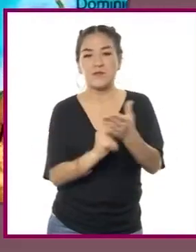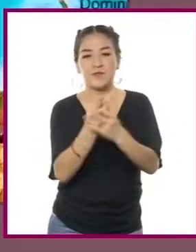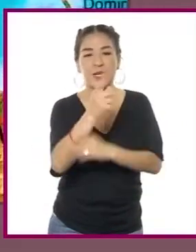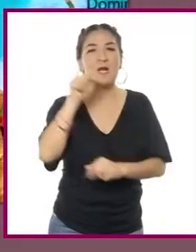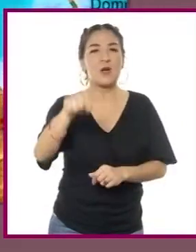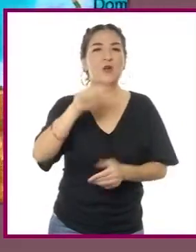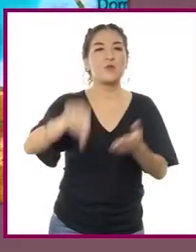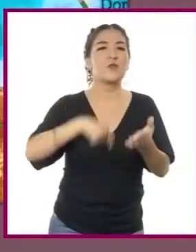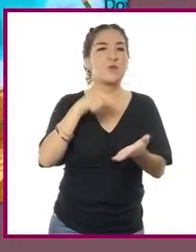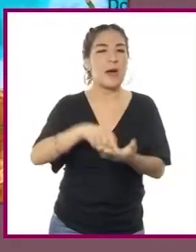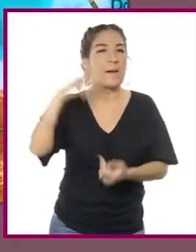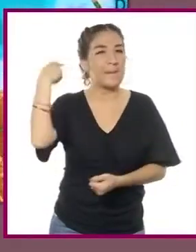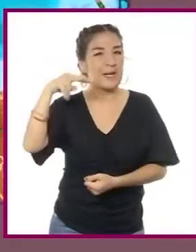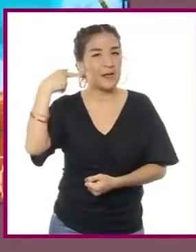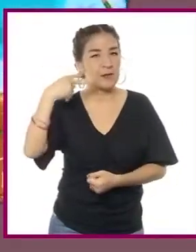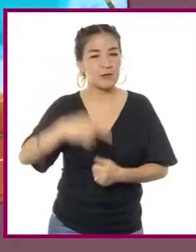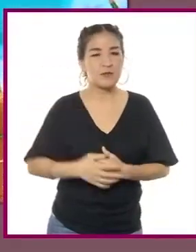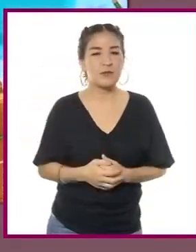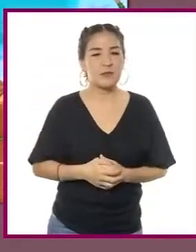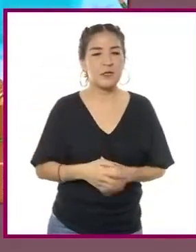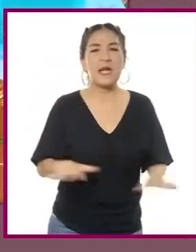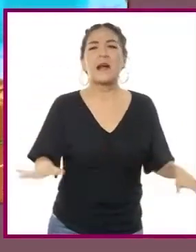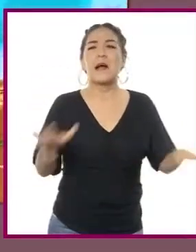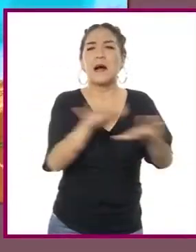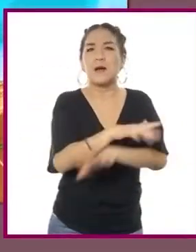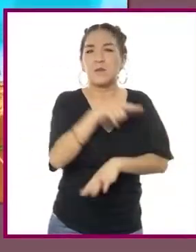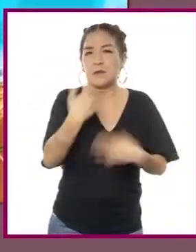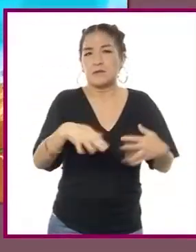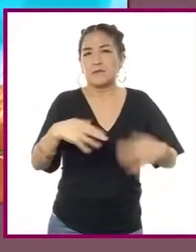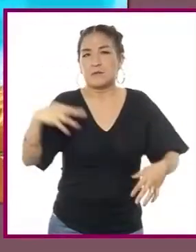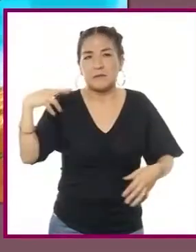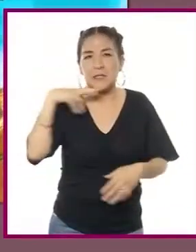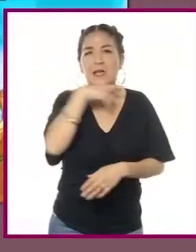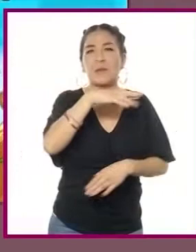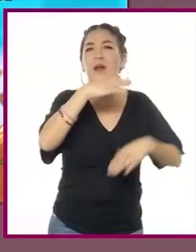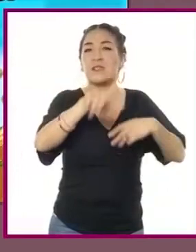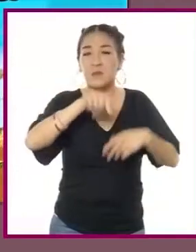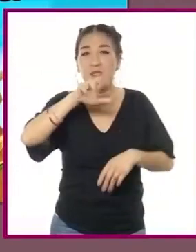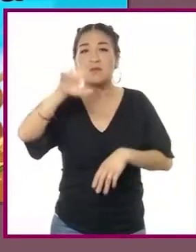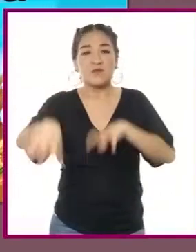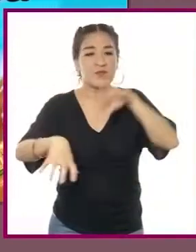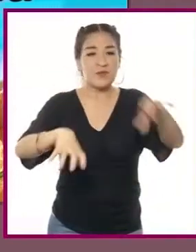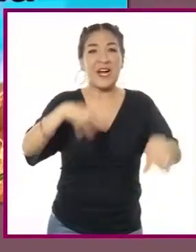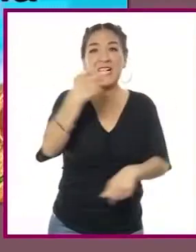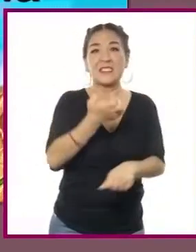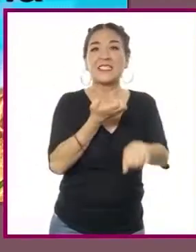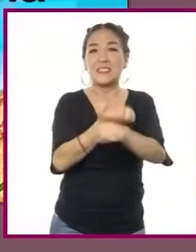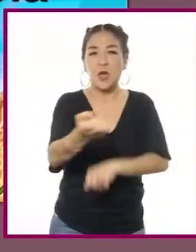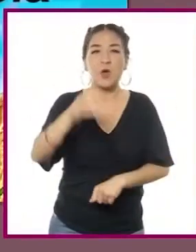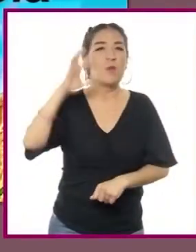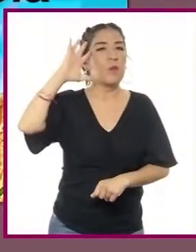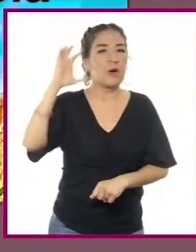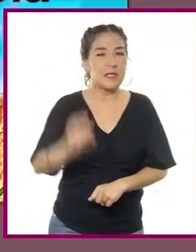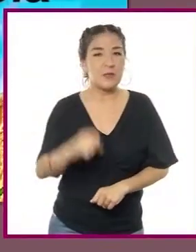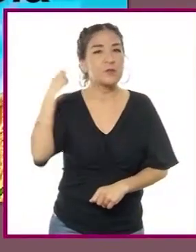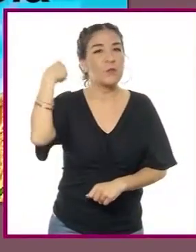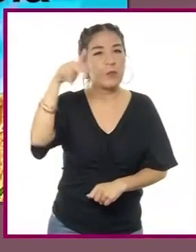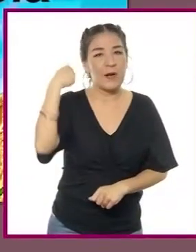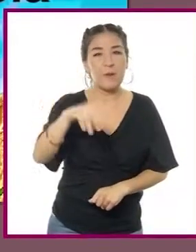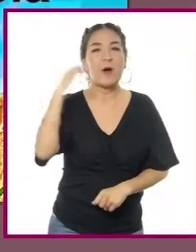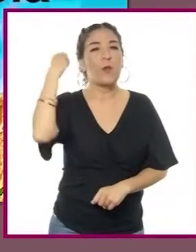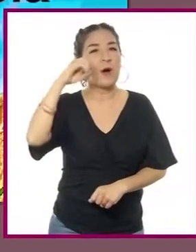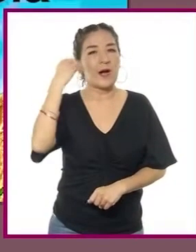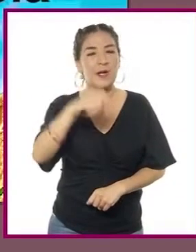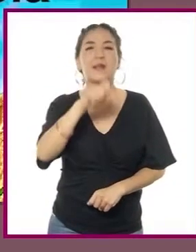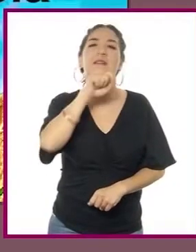Tuxtla, Veracruz. La adaptación fue tan rápida que se extendió hasta los actuales estados de Morelos, Puebla,